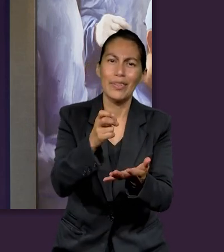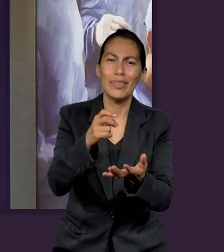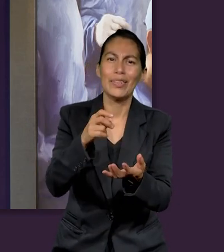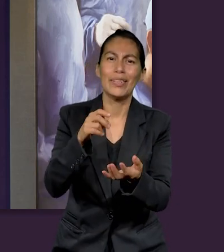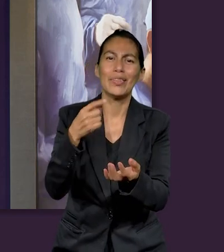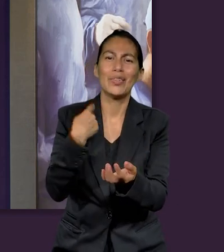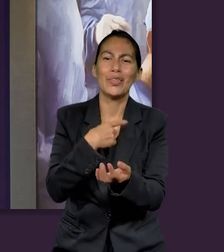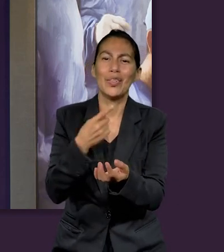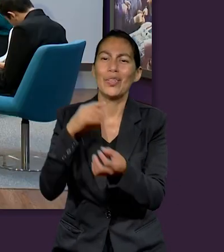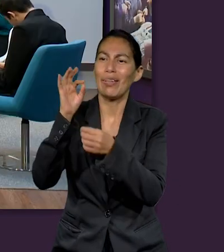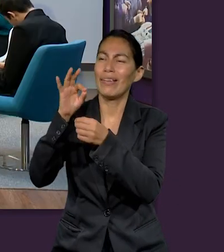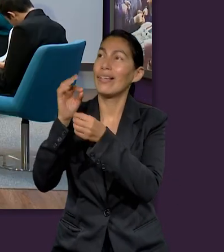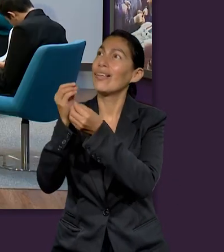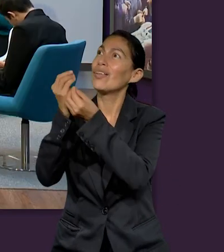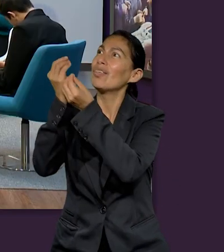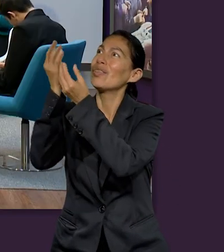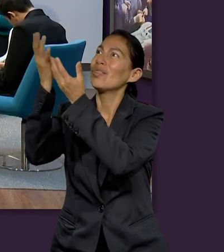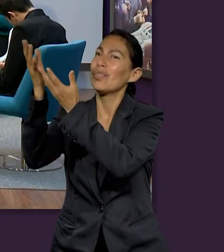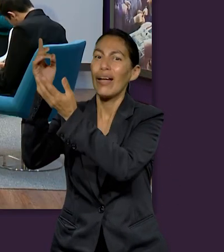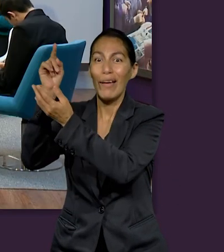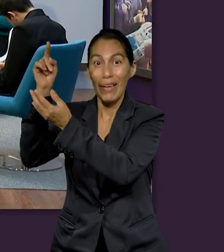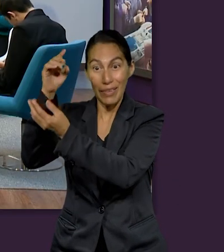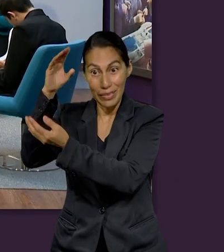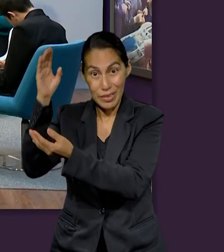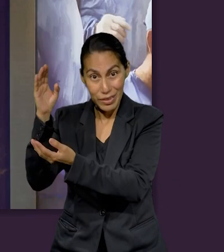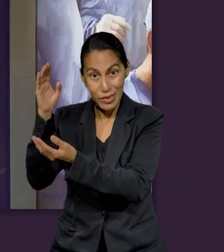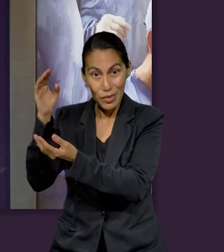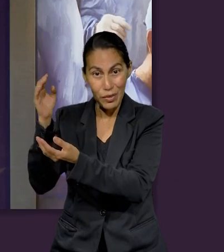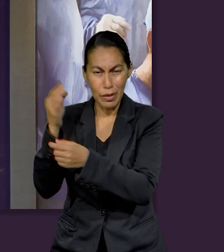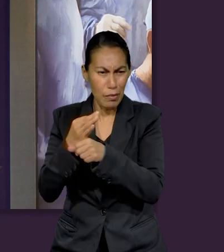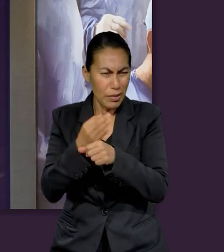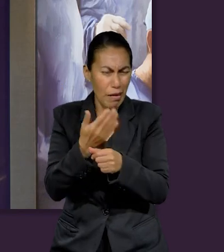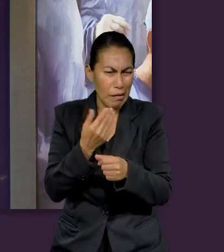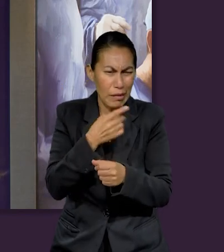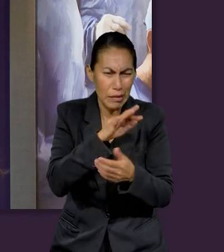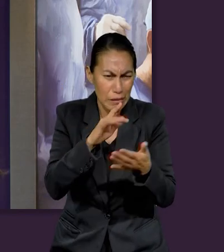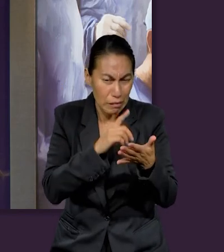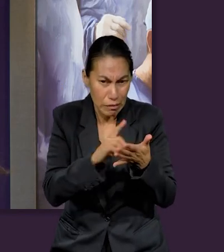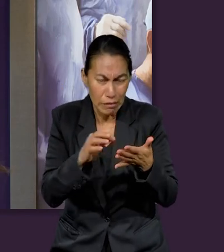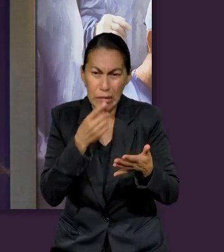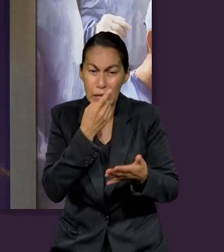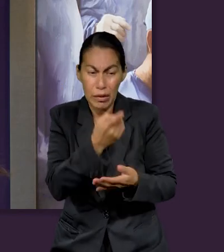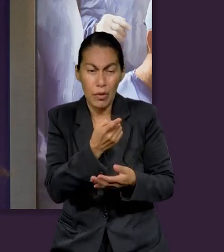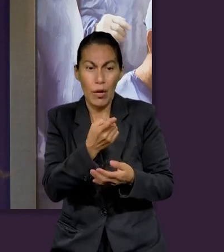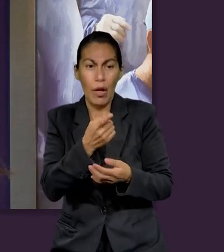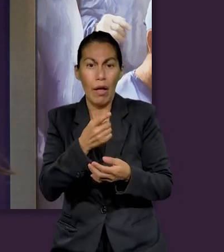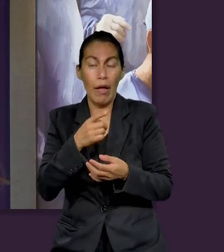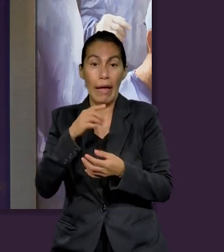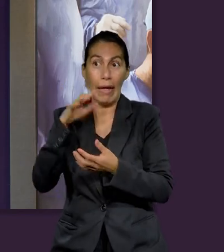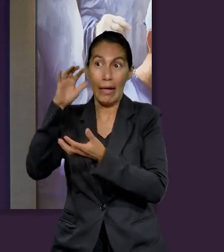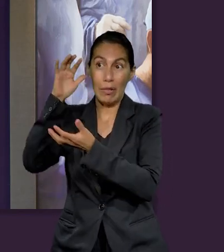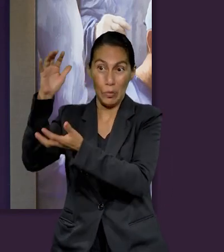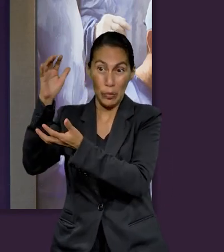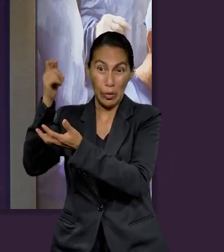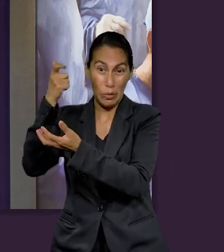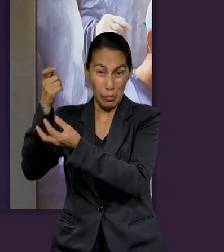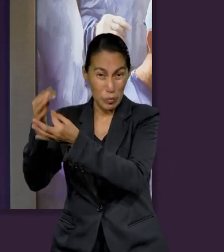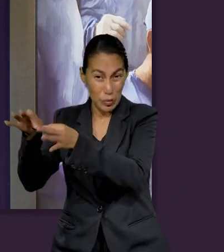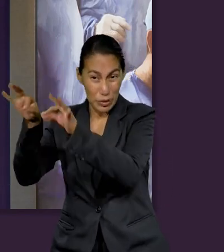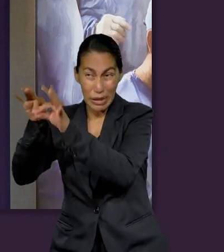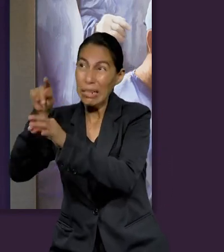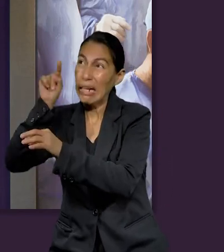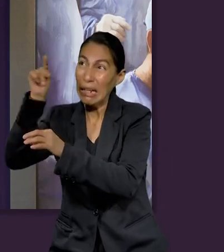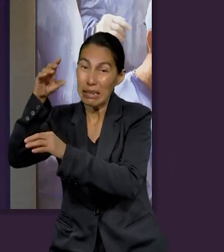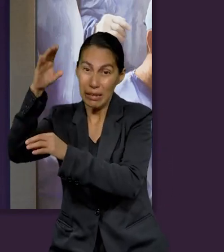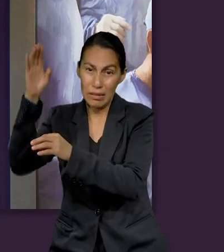haciendo tesoros en el cielo y usted acaba de leer que los tesoros que realmente importan no son los que se ven sino los